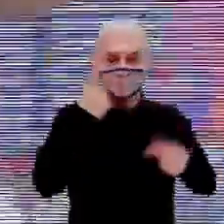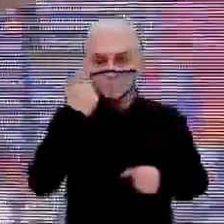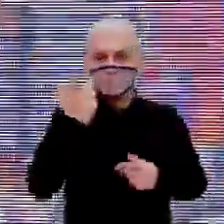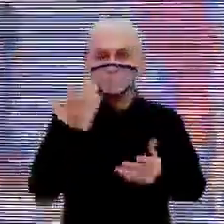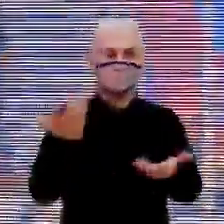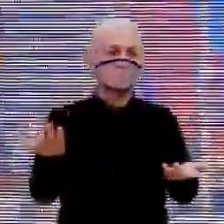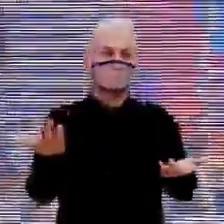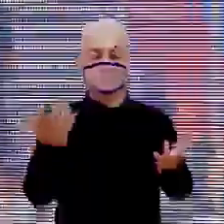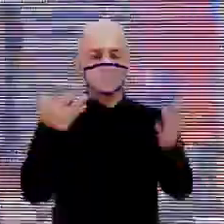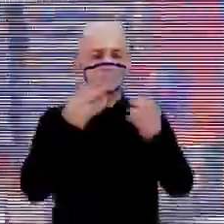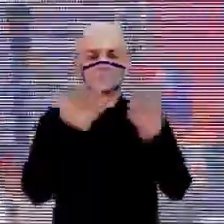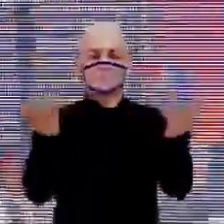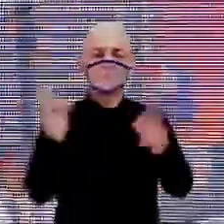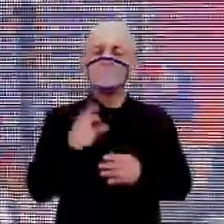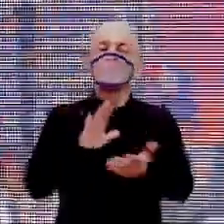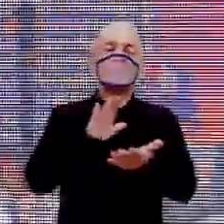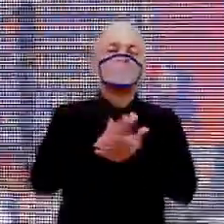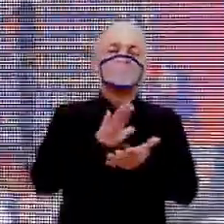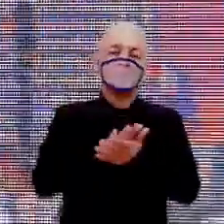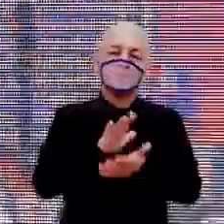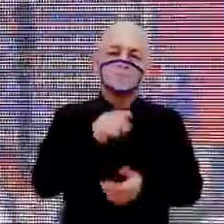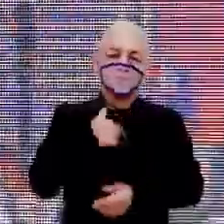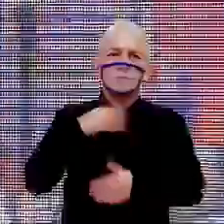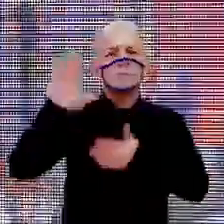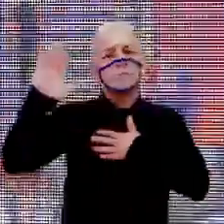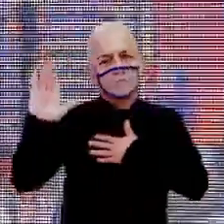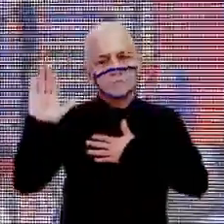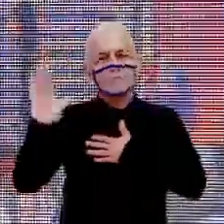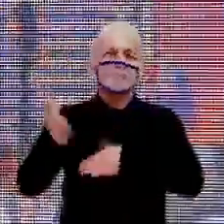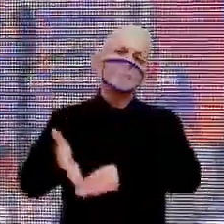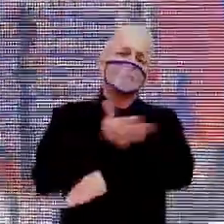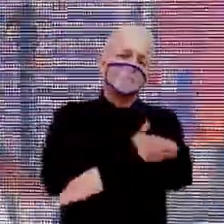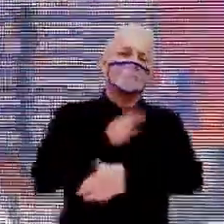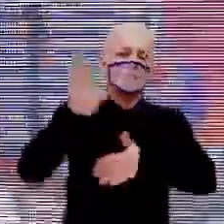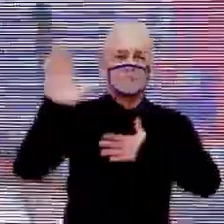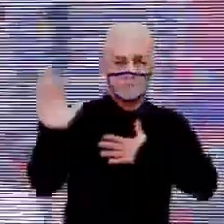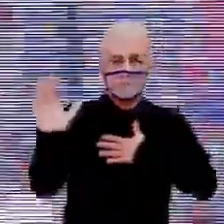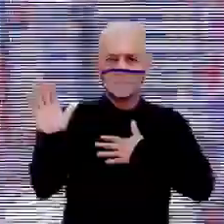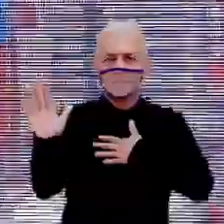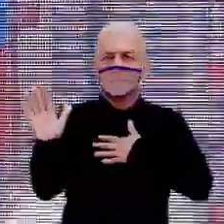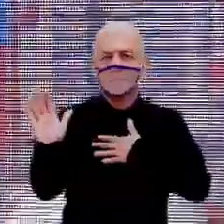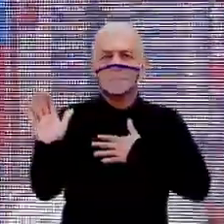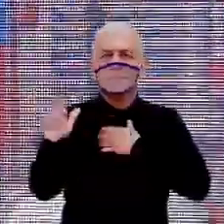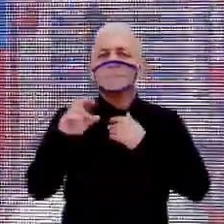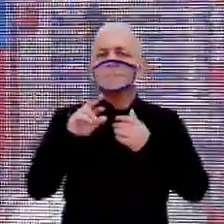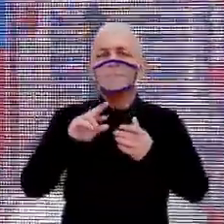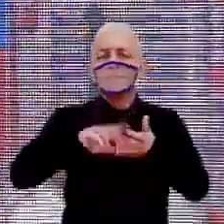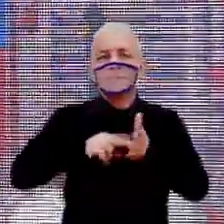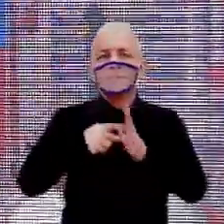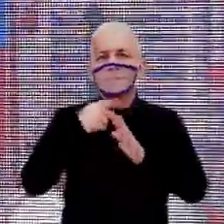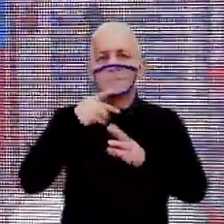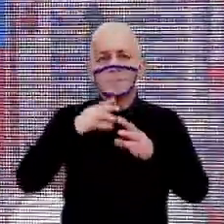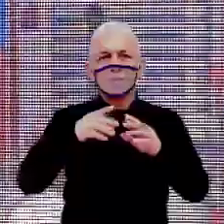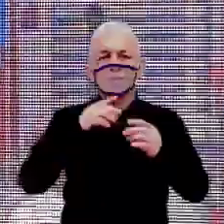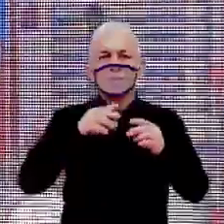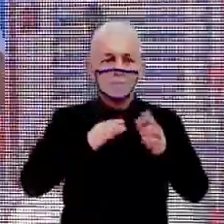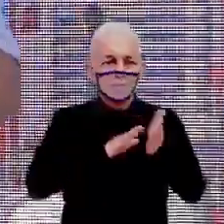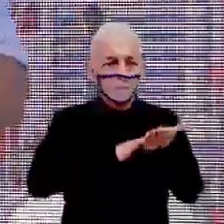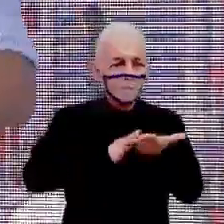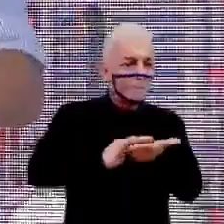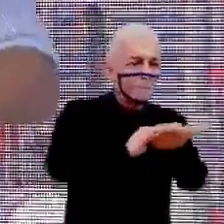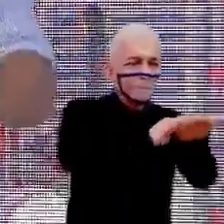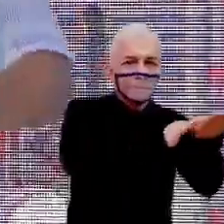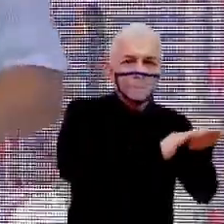Ese fue el primer parque donde yo prometí que cuando acabáramos con la pavimentación